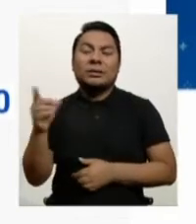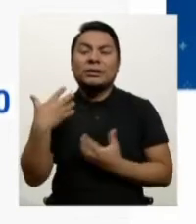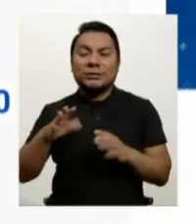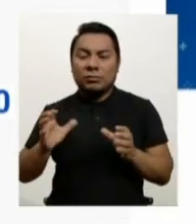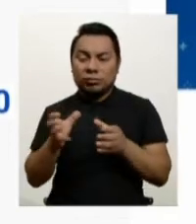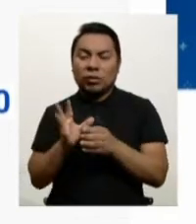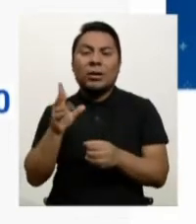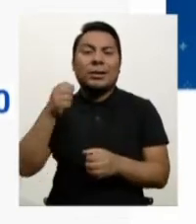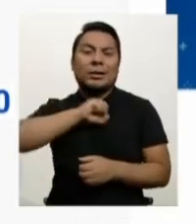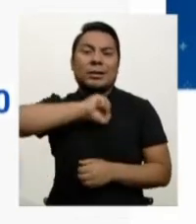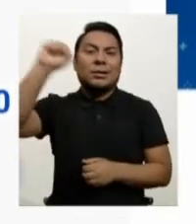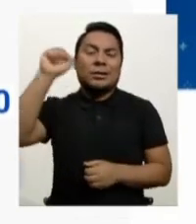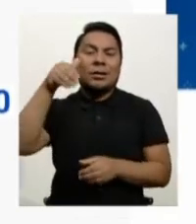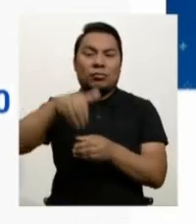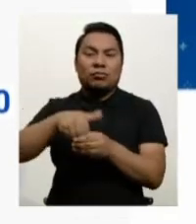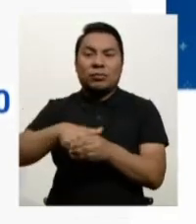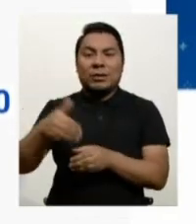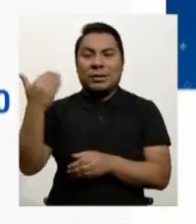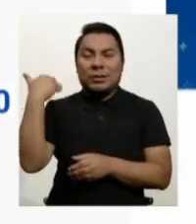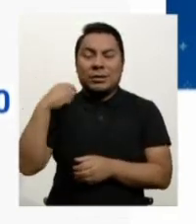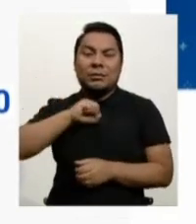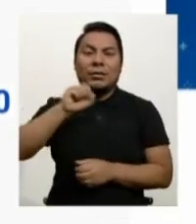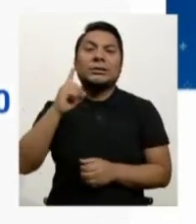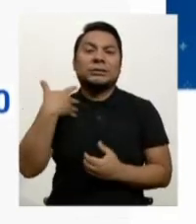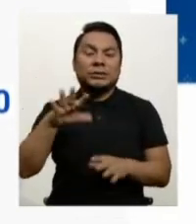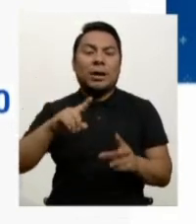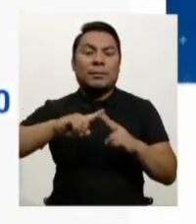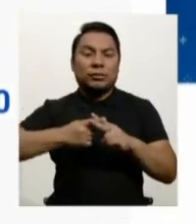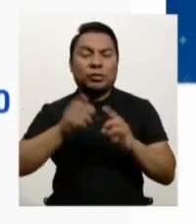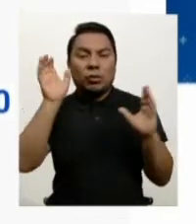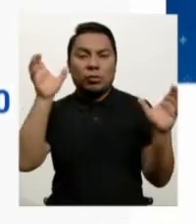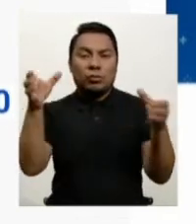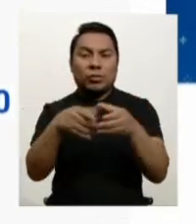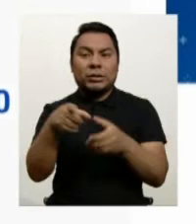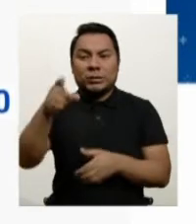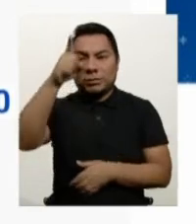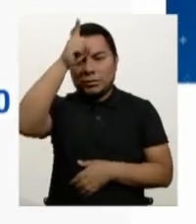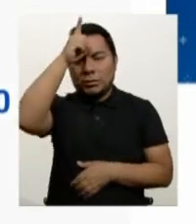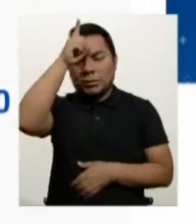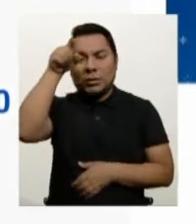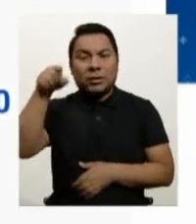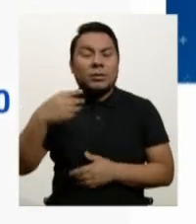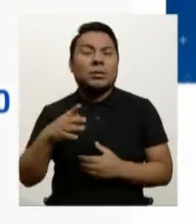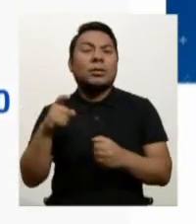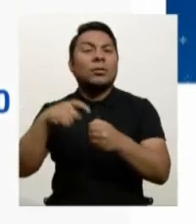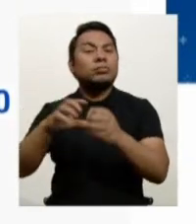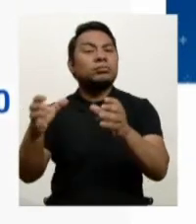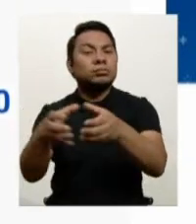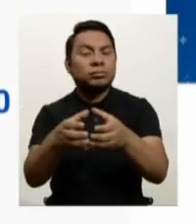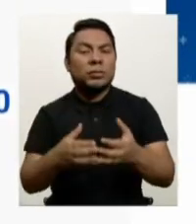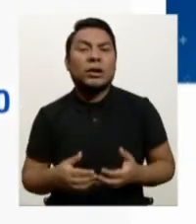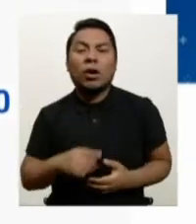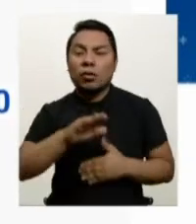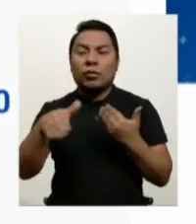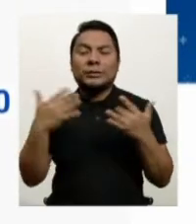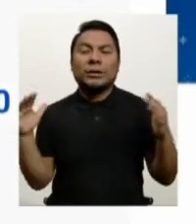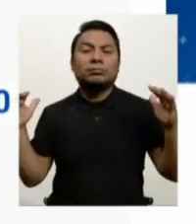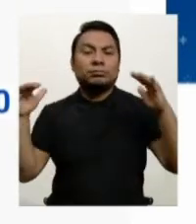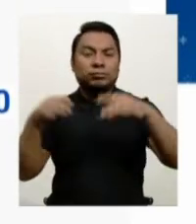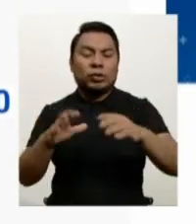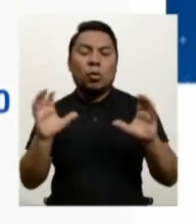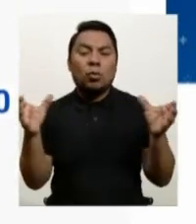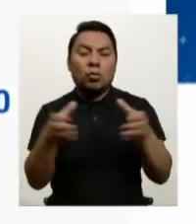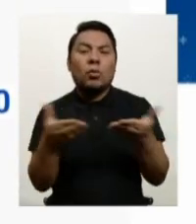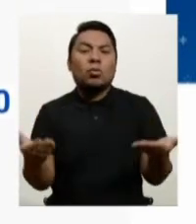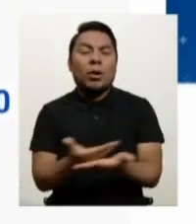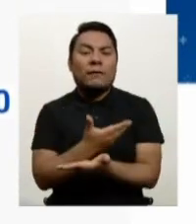de haberlos ganado en las últimas elecciones. Los copresidentes de Alternativa para Alemania, Alice Weidel y Alexander Goland, asisten a la sesión constituyente del